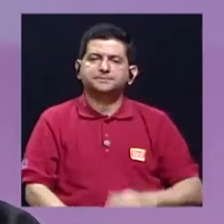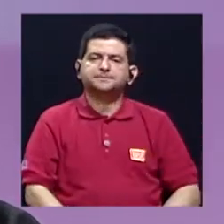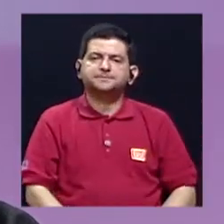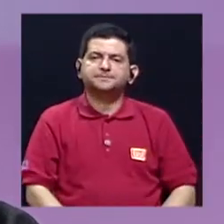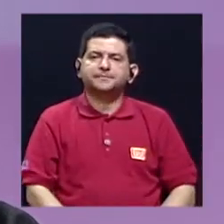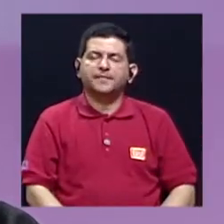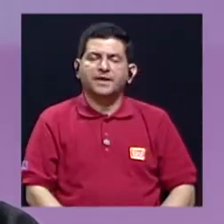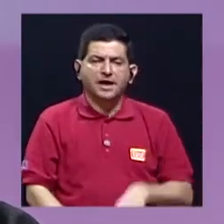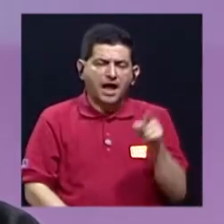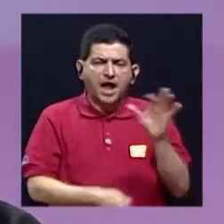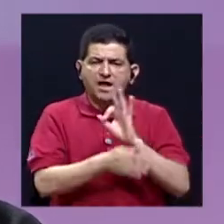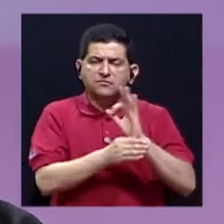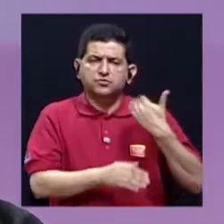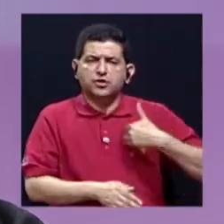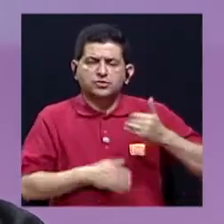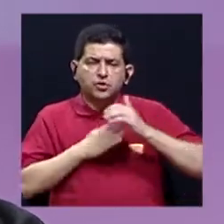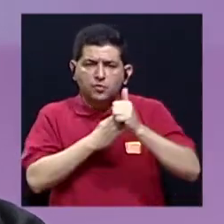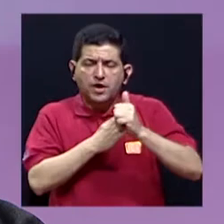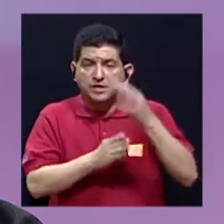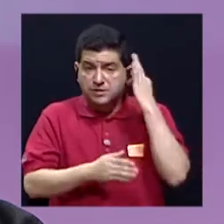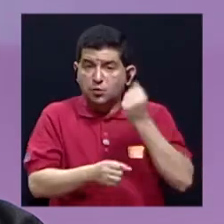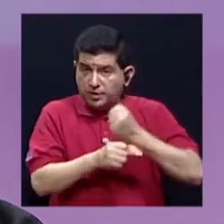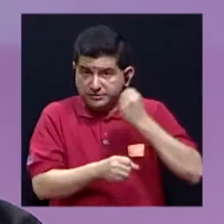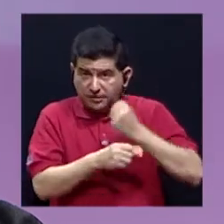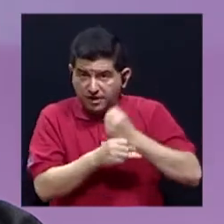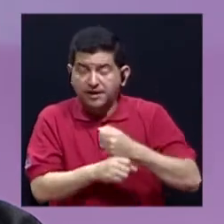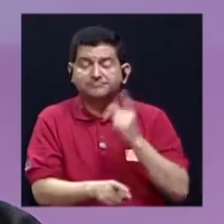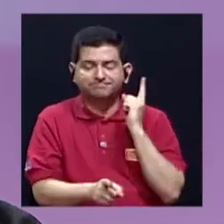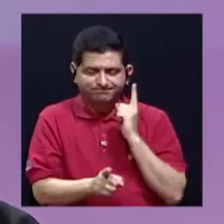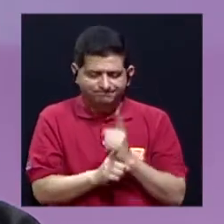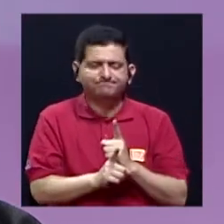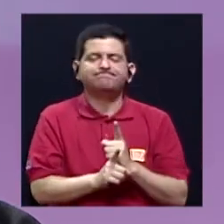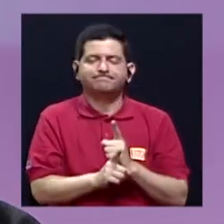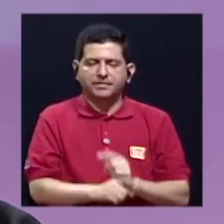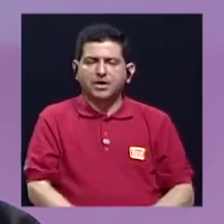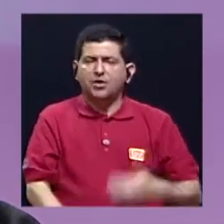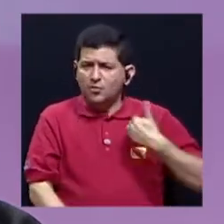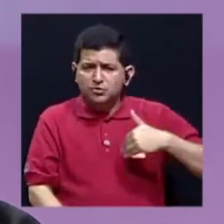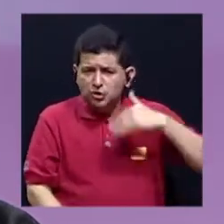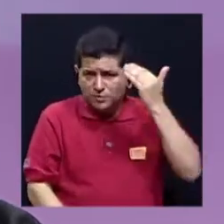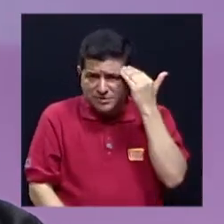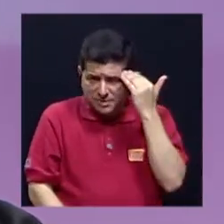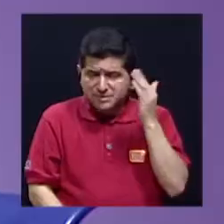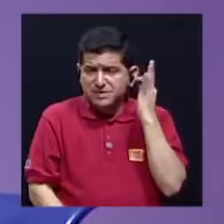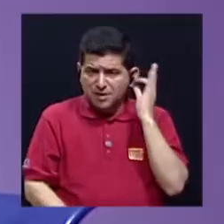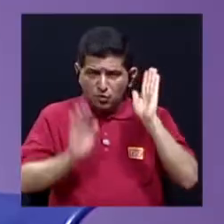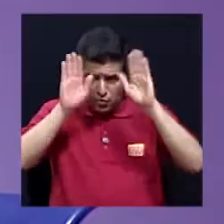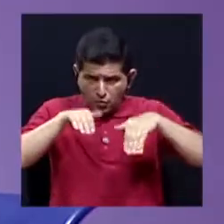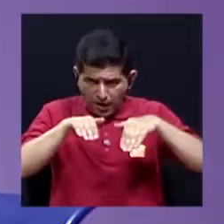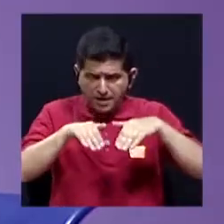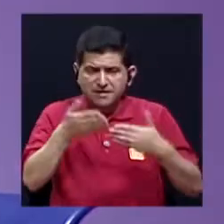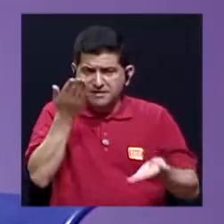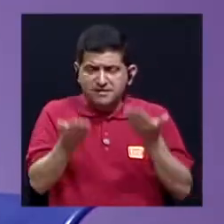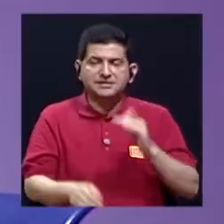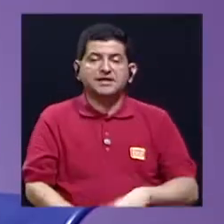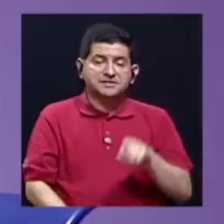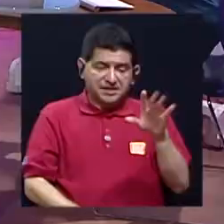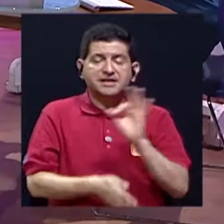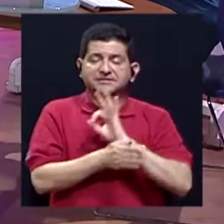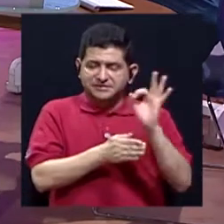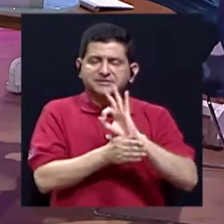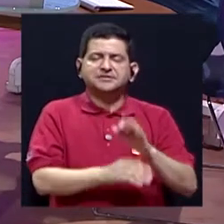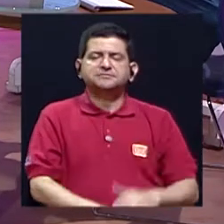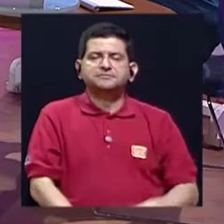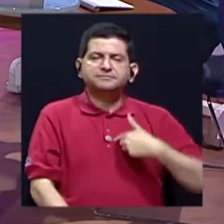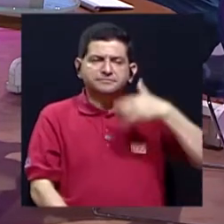sea, ahí funciona como si los hombres guían y ellas hacen. Exactamente. Ellos son los que saben y ellas las que obedecen. Es un poco eso. Así estaba funcionando.